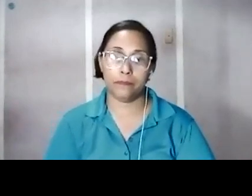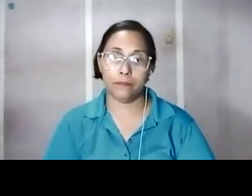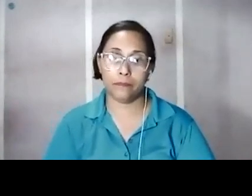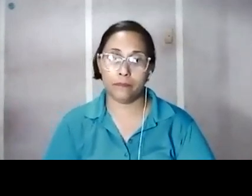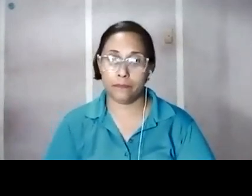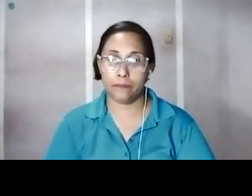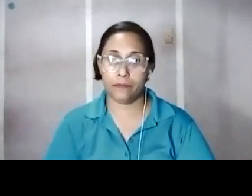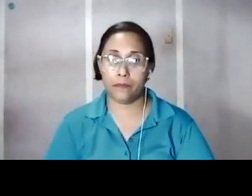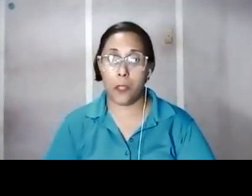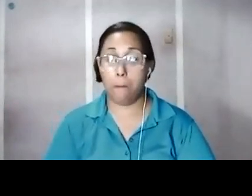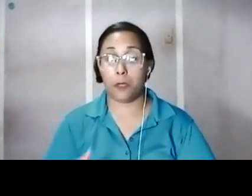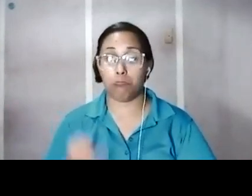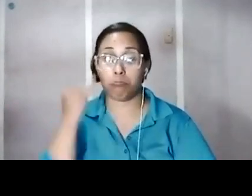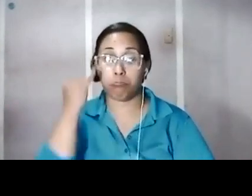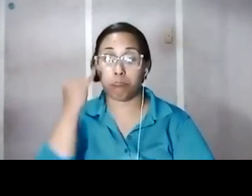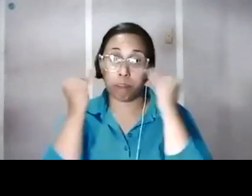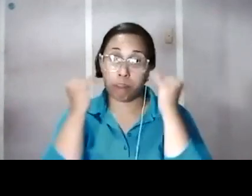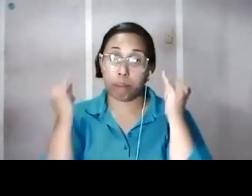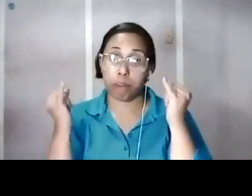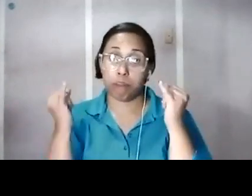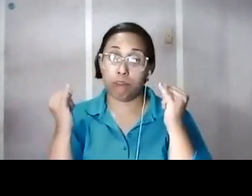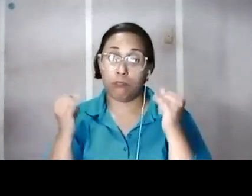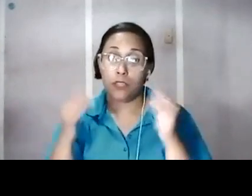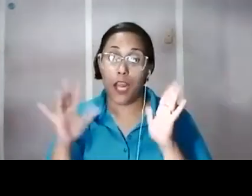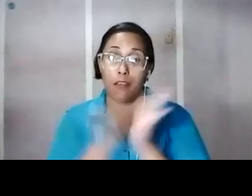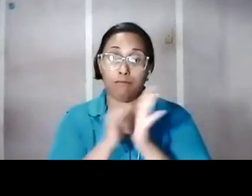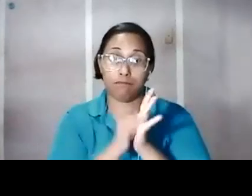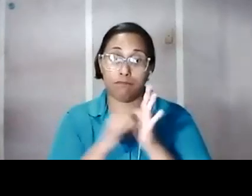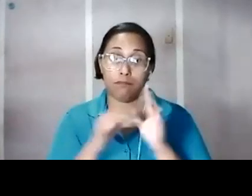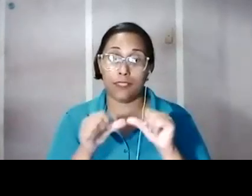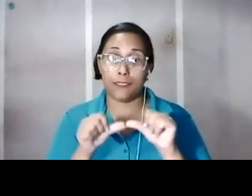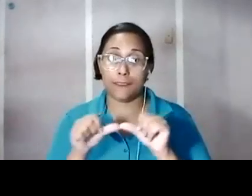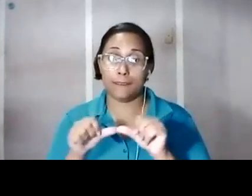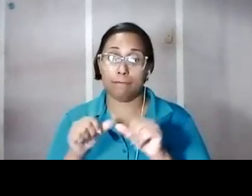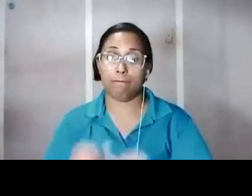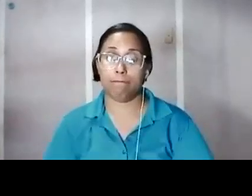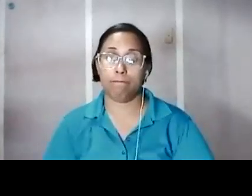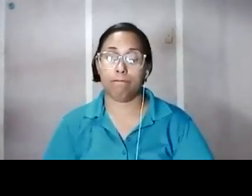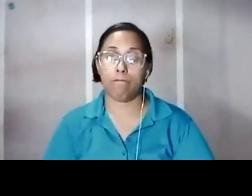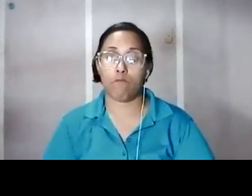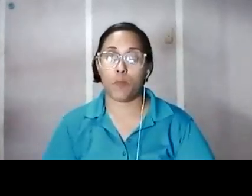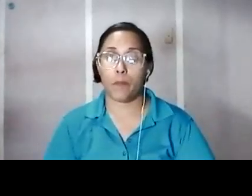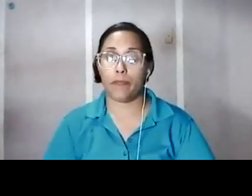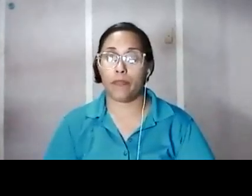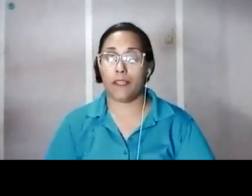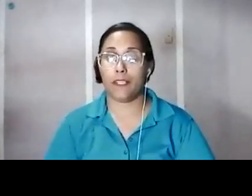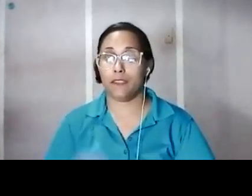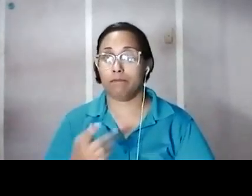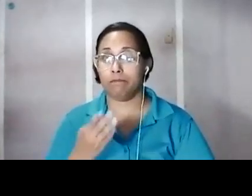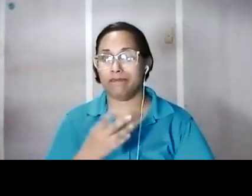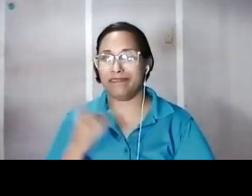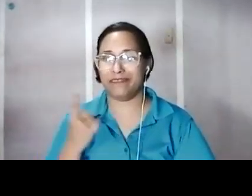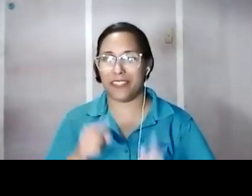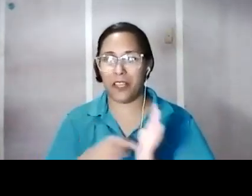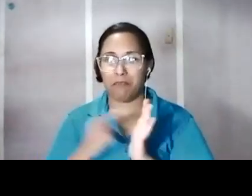Pero me imagino que eso también era imposible de seguir. Es como alguien que dijo que no quería ver